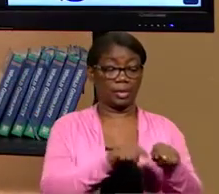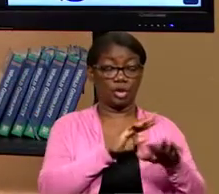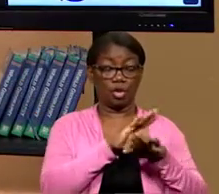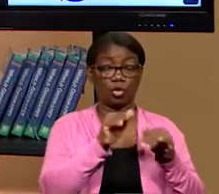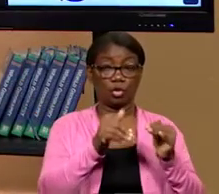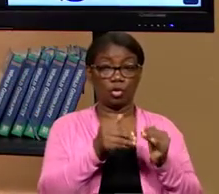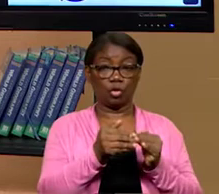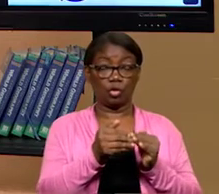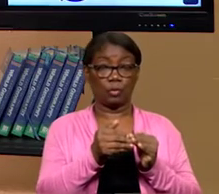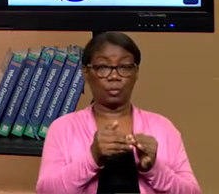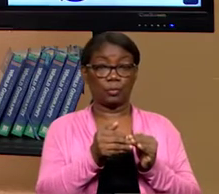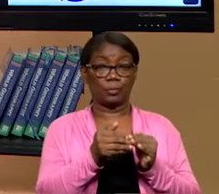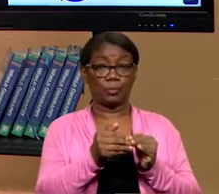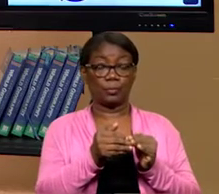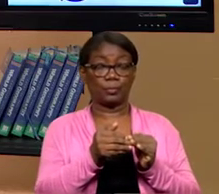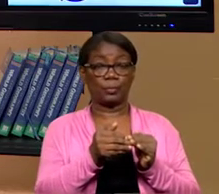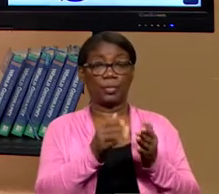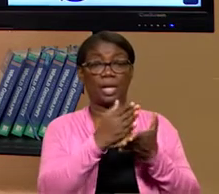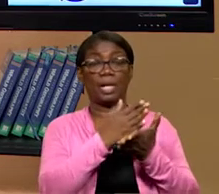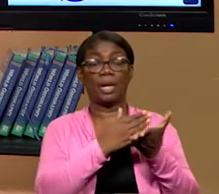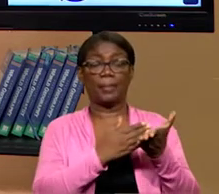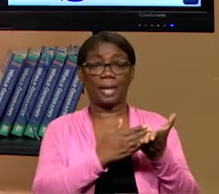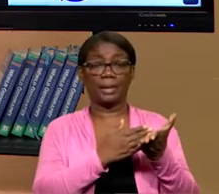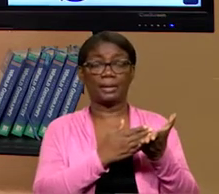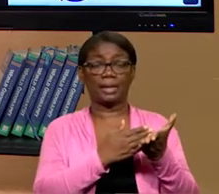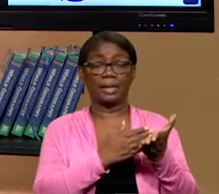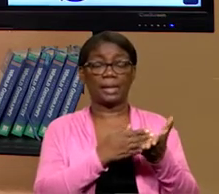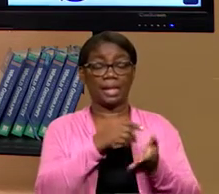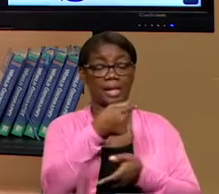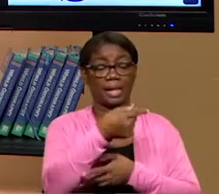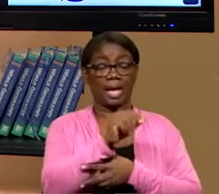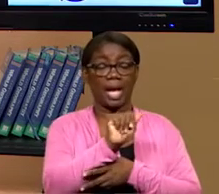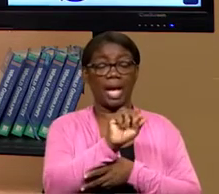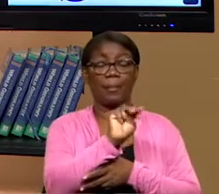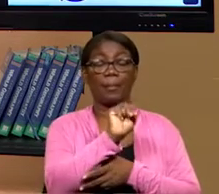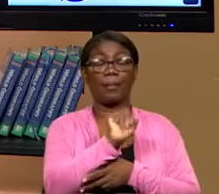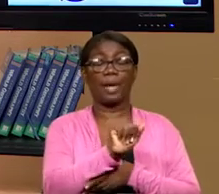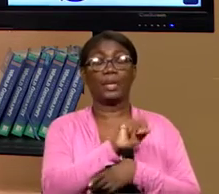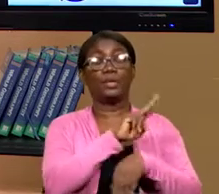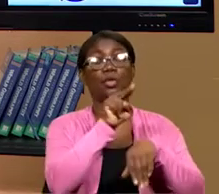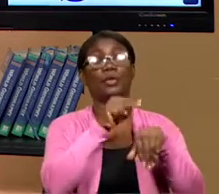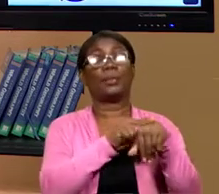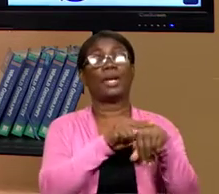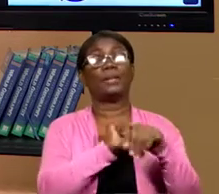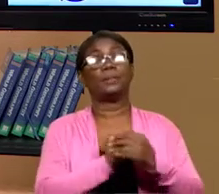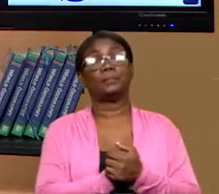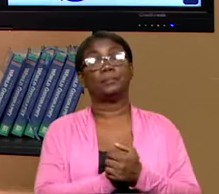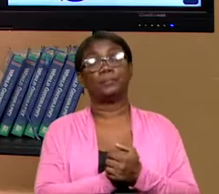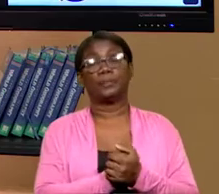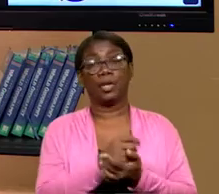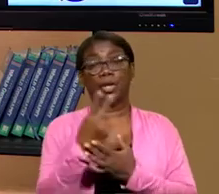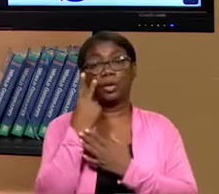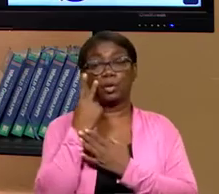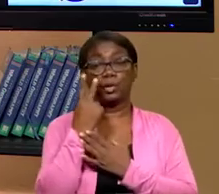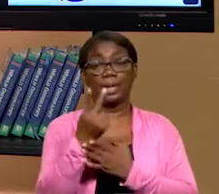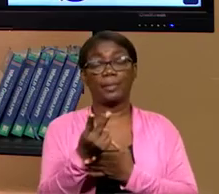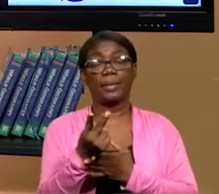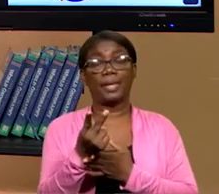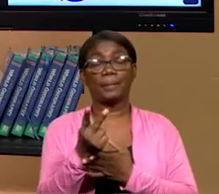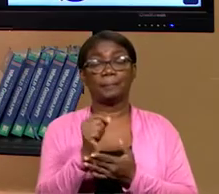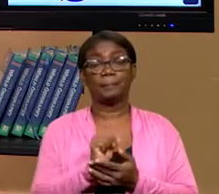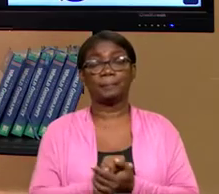caso a la parte de corrección de gama, que es normalmente lo que ustedes observan